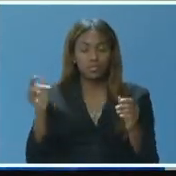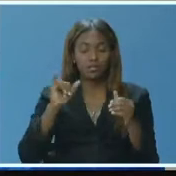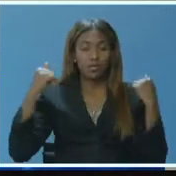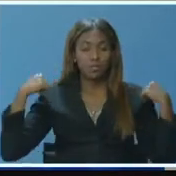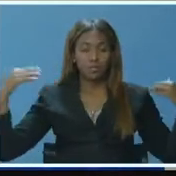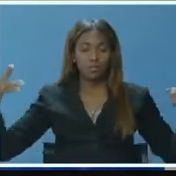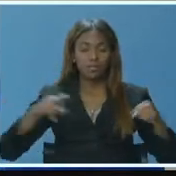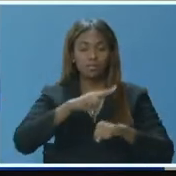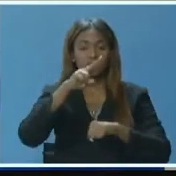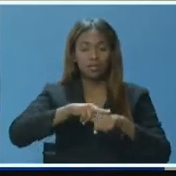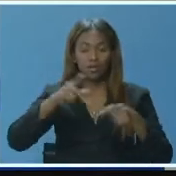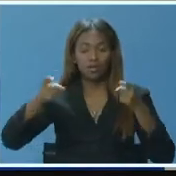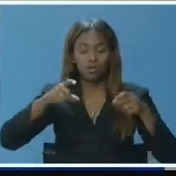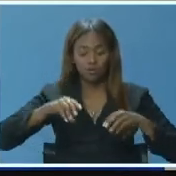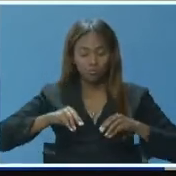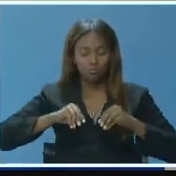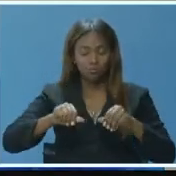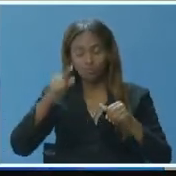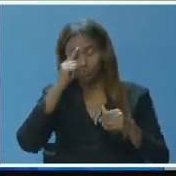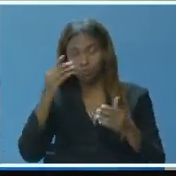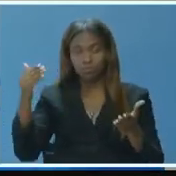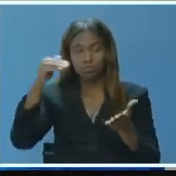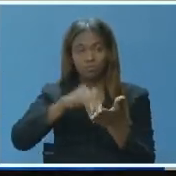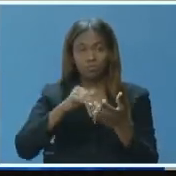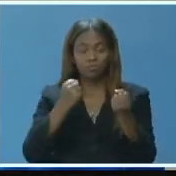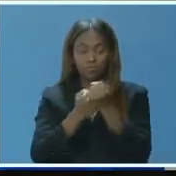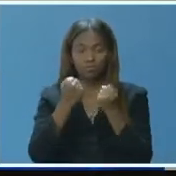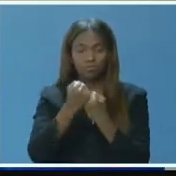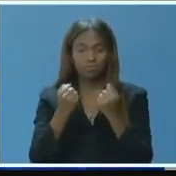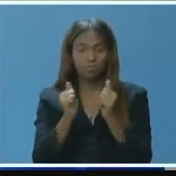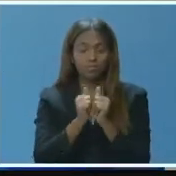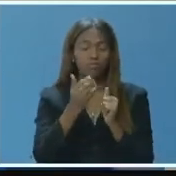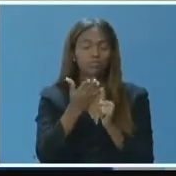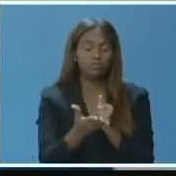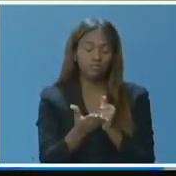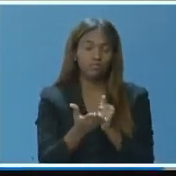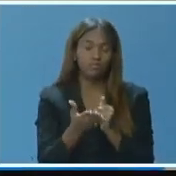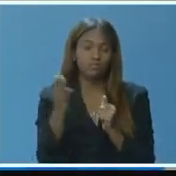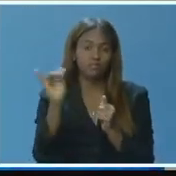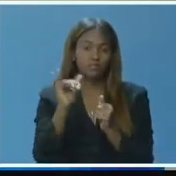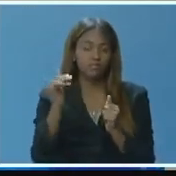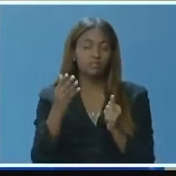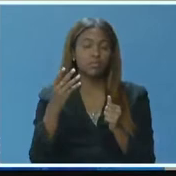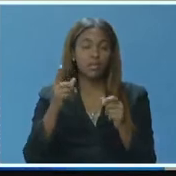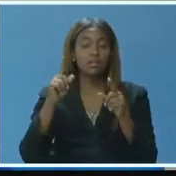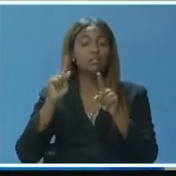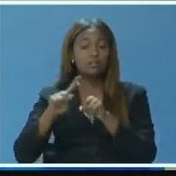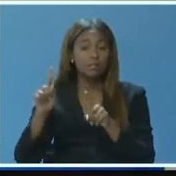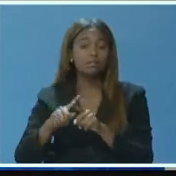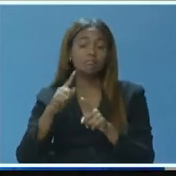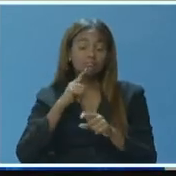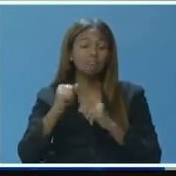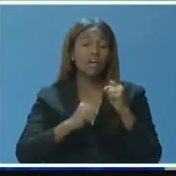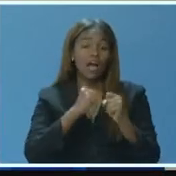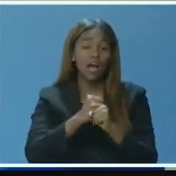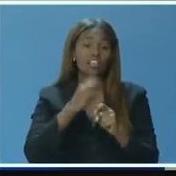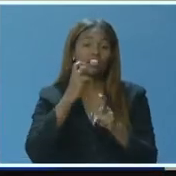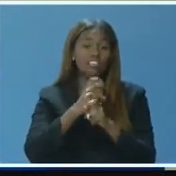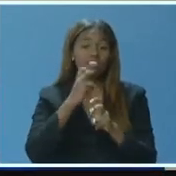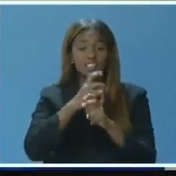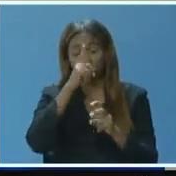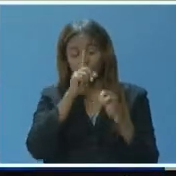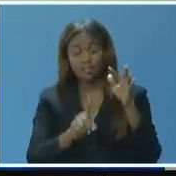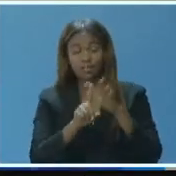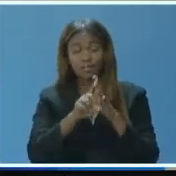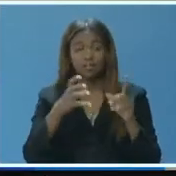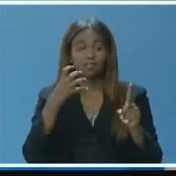Productores Agropecuarios hacia la reactivación de nuestro sector. Hemos tenido años difíciles en el marco de la pandemia del